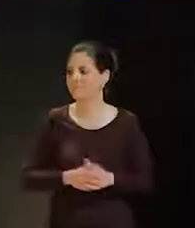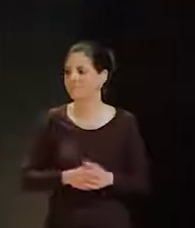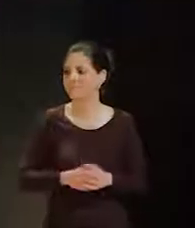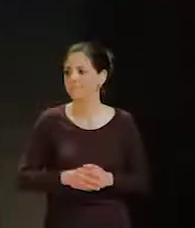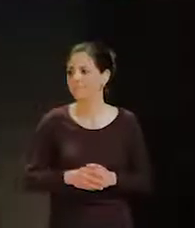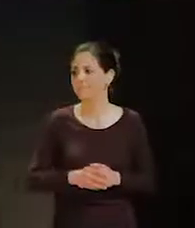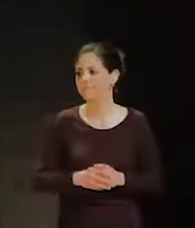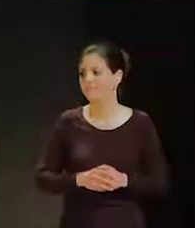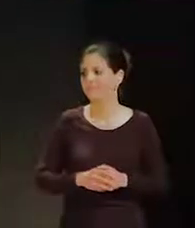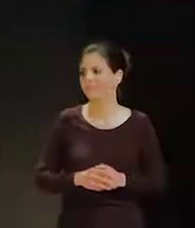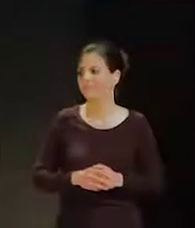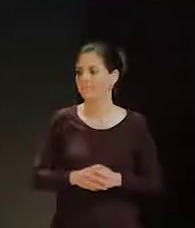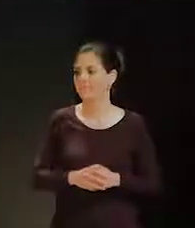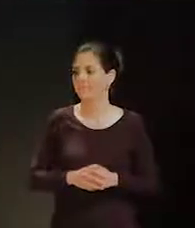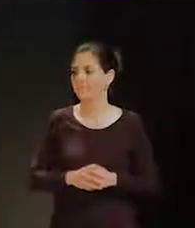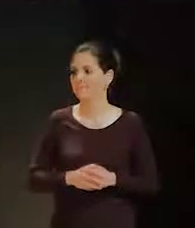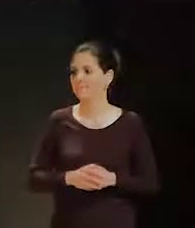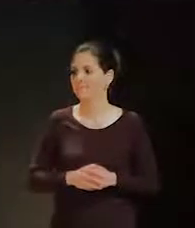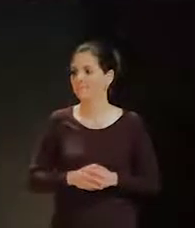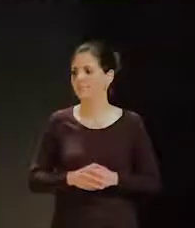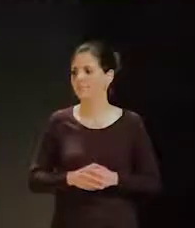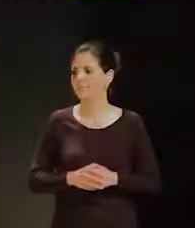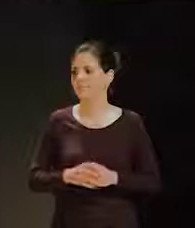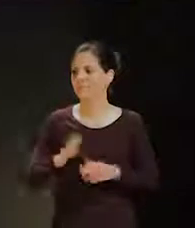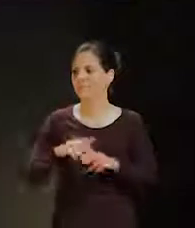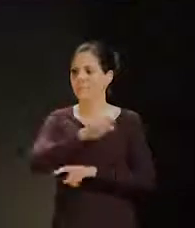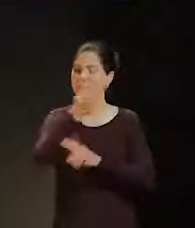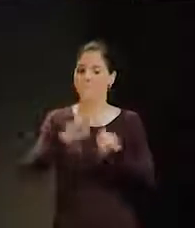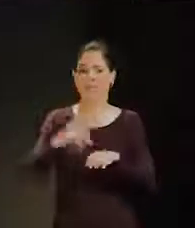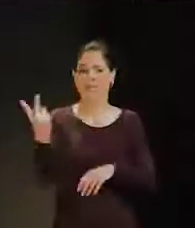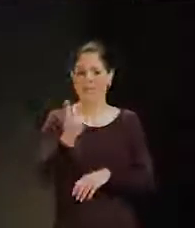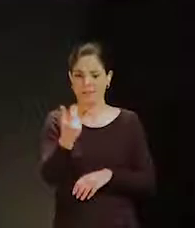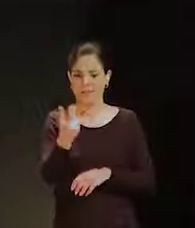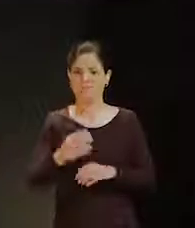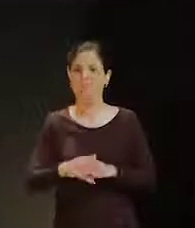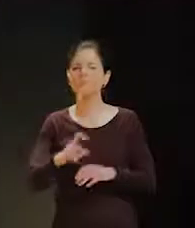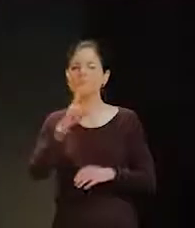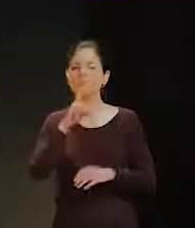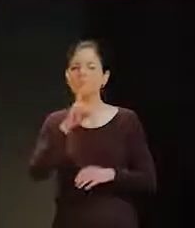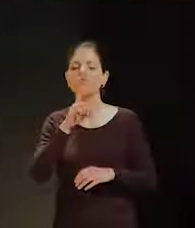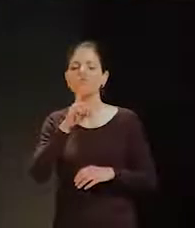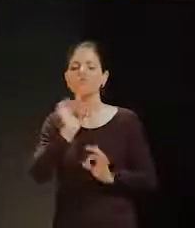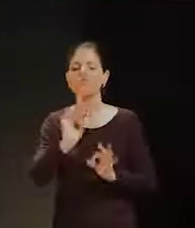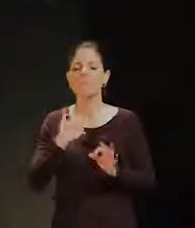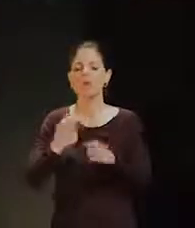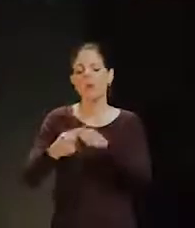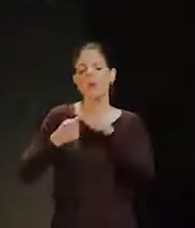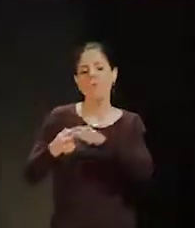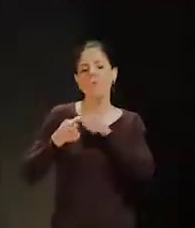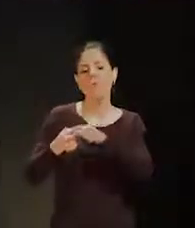Mi demanda per due, la pregunta para las dos sería: ¿cómo ha influido la